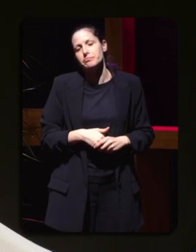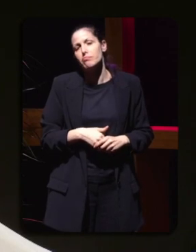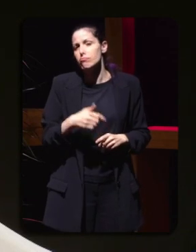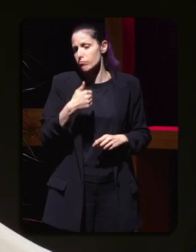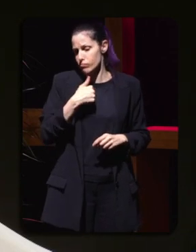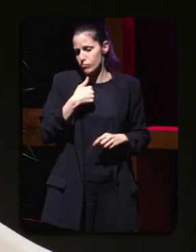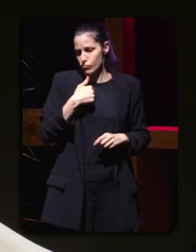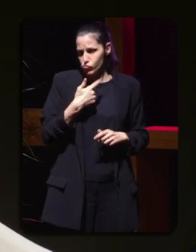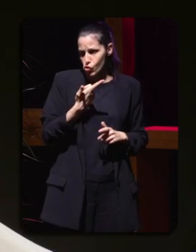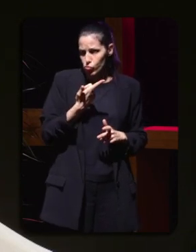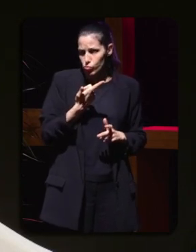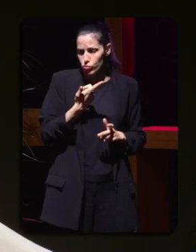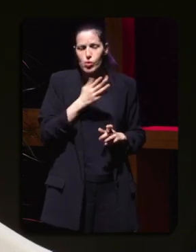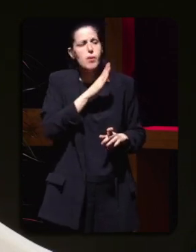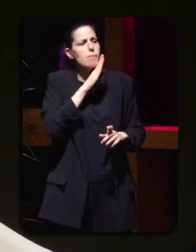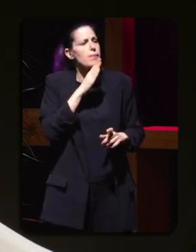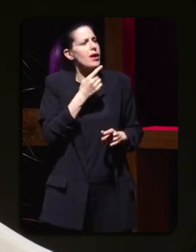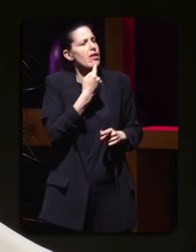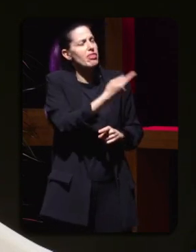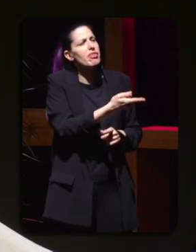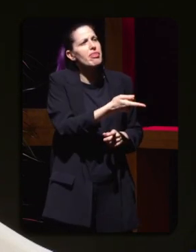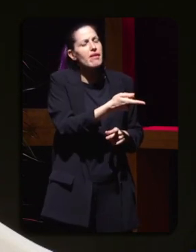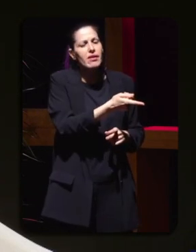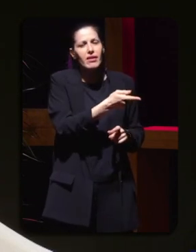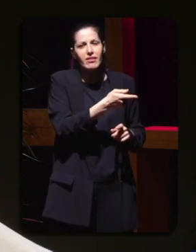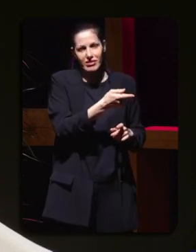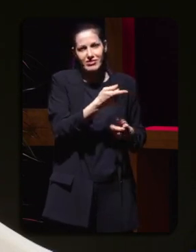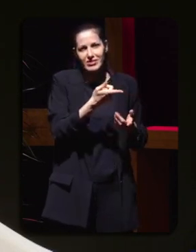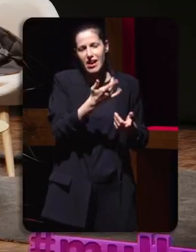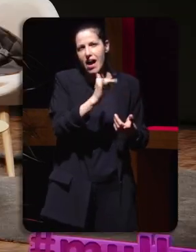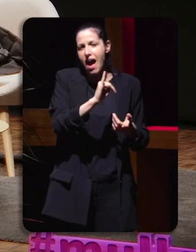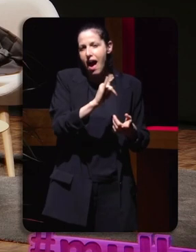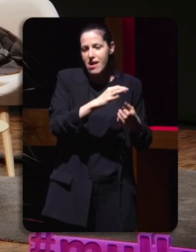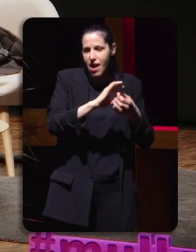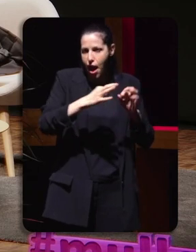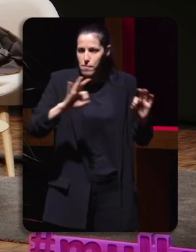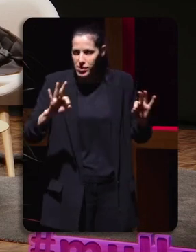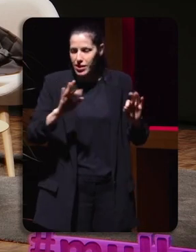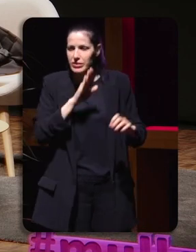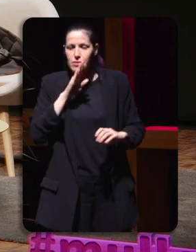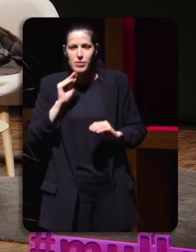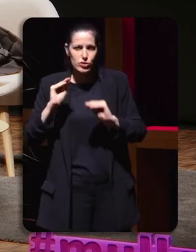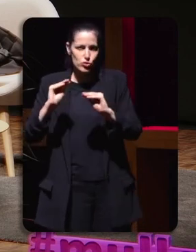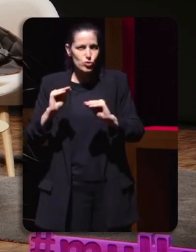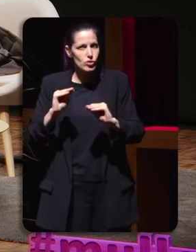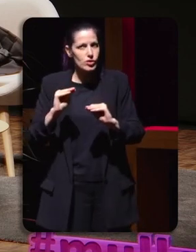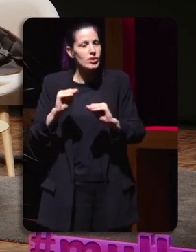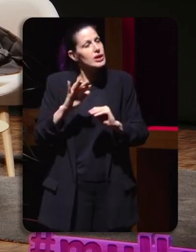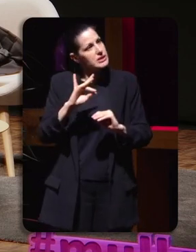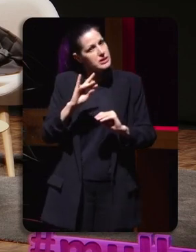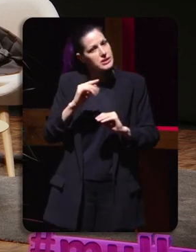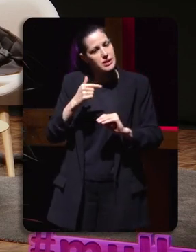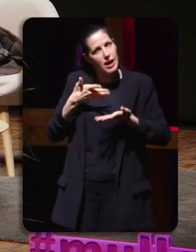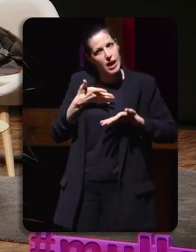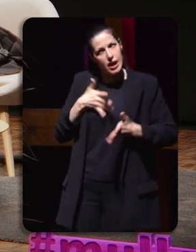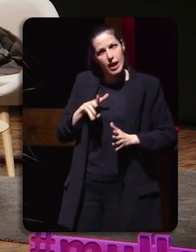mi madre le decían las esto también es una novela algunas las madres de mis amigas Ay sí sí mi hija también lo está buscando y